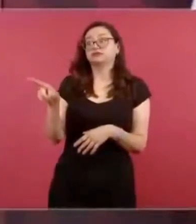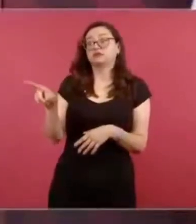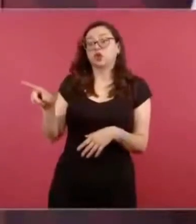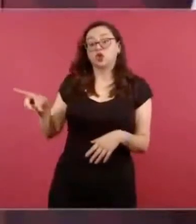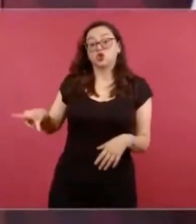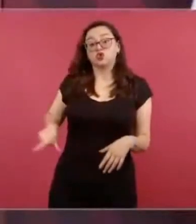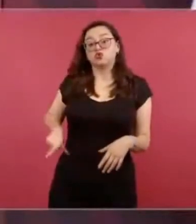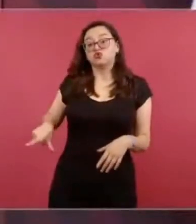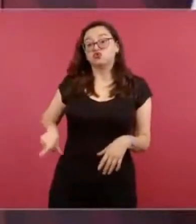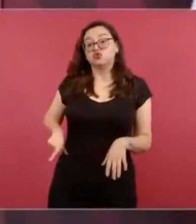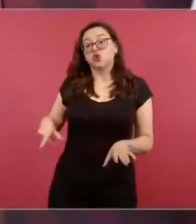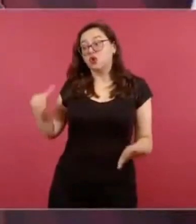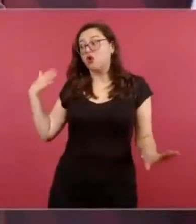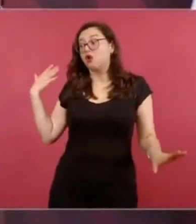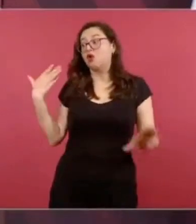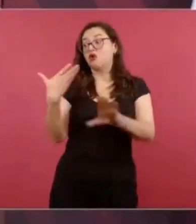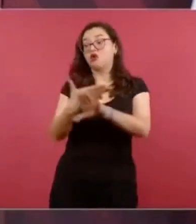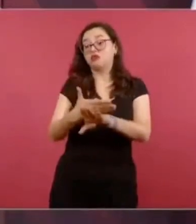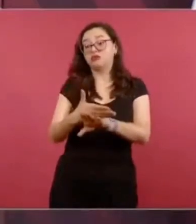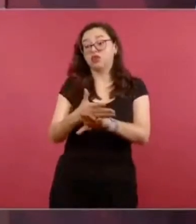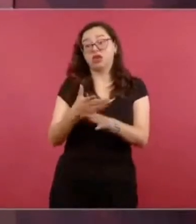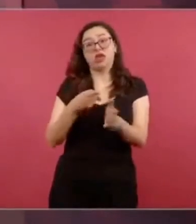se violó